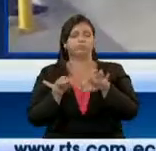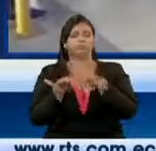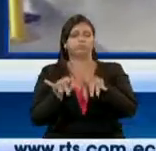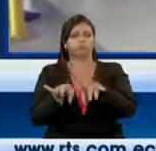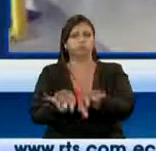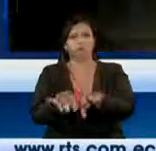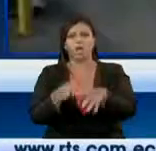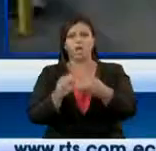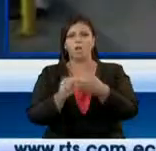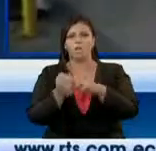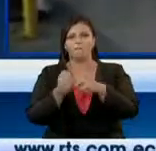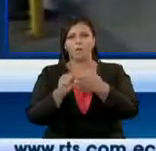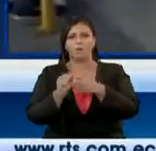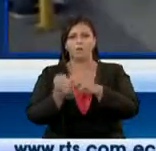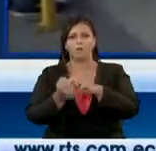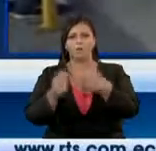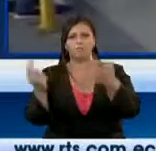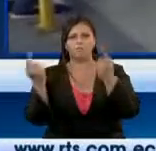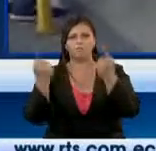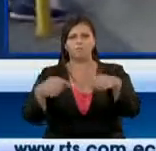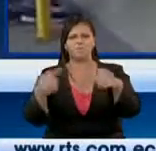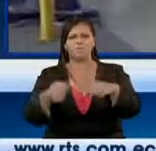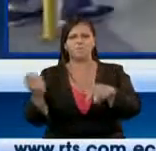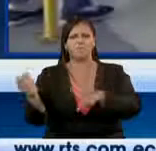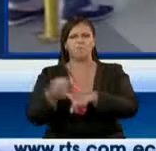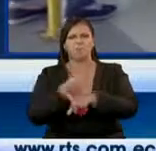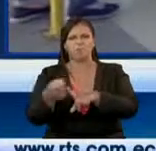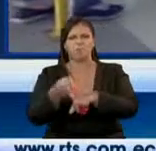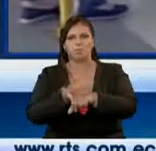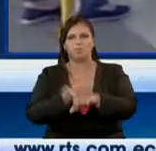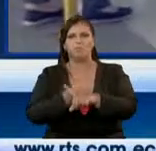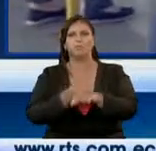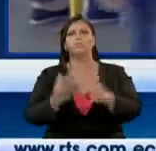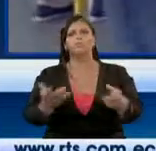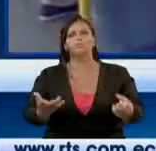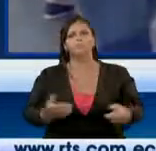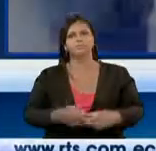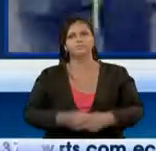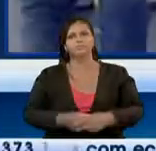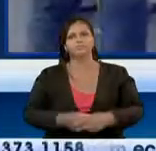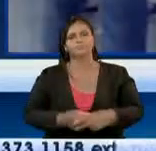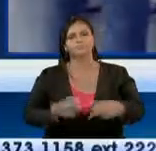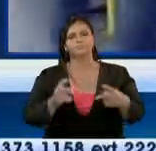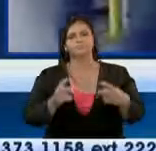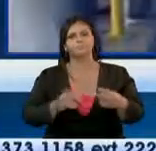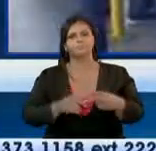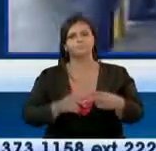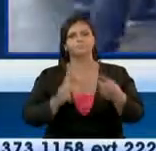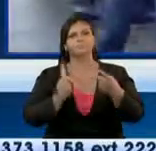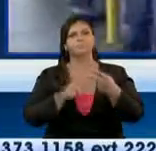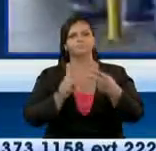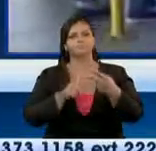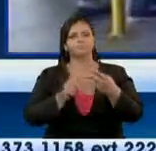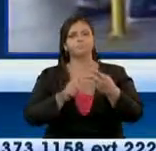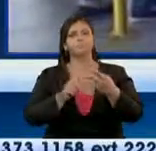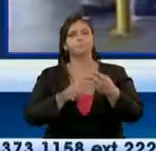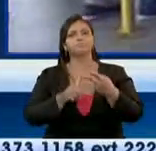y que cometen actos vandálicos, actos de violencia, según los usuarios, según los videos que tenemos. Segundo,